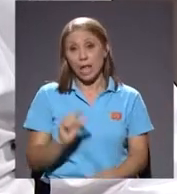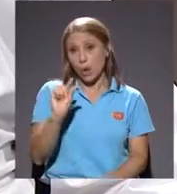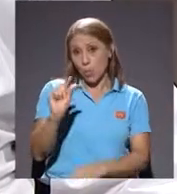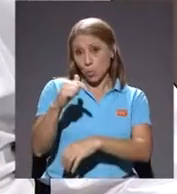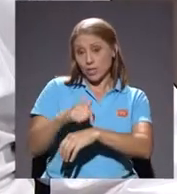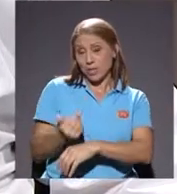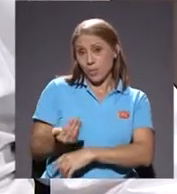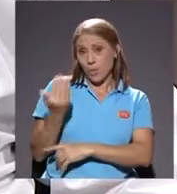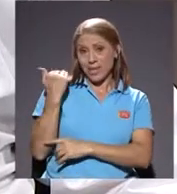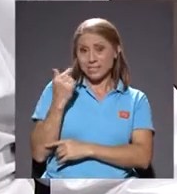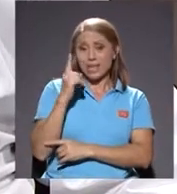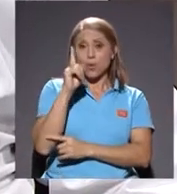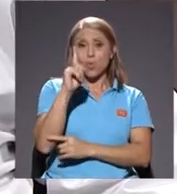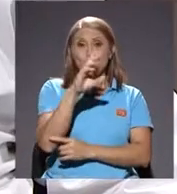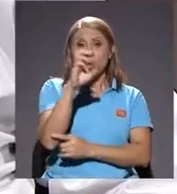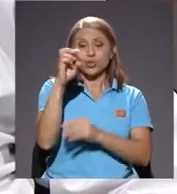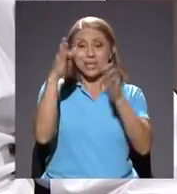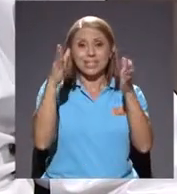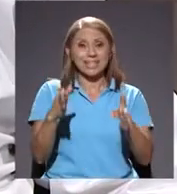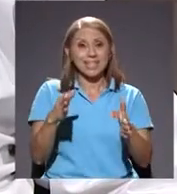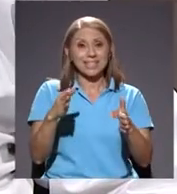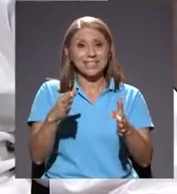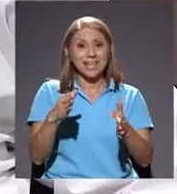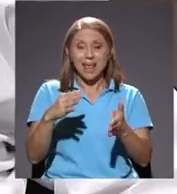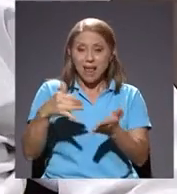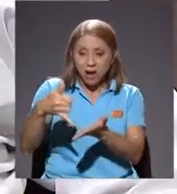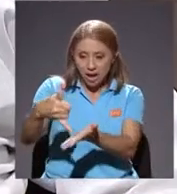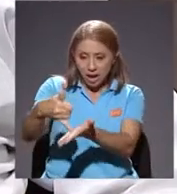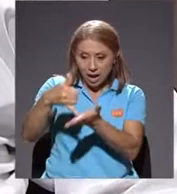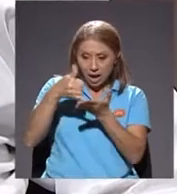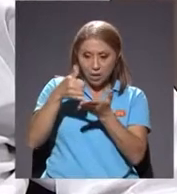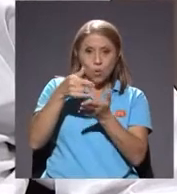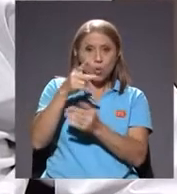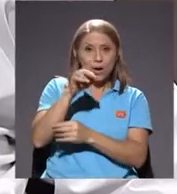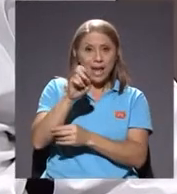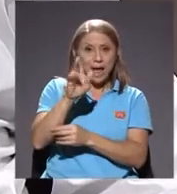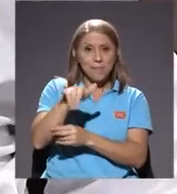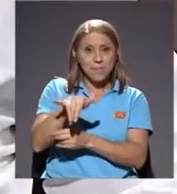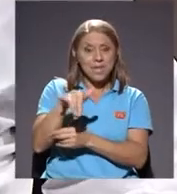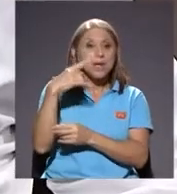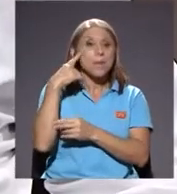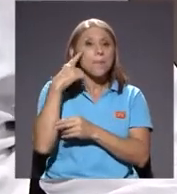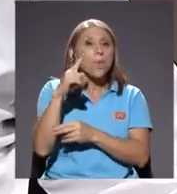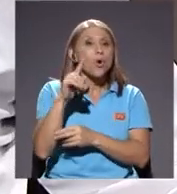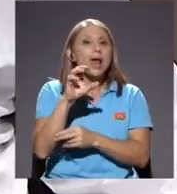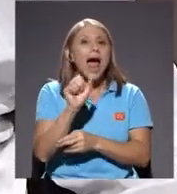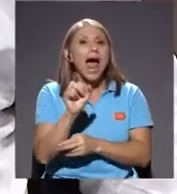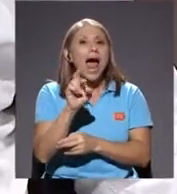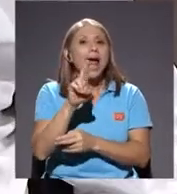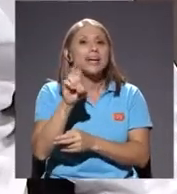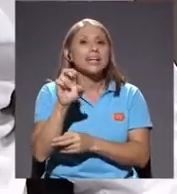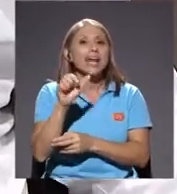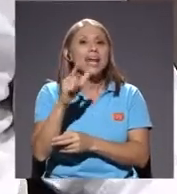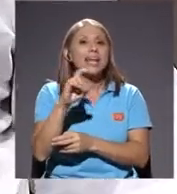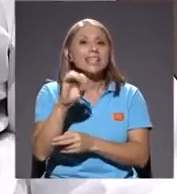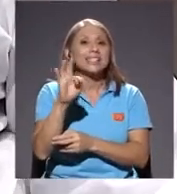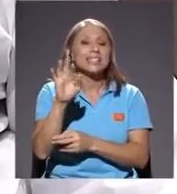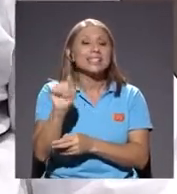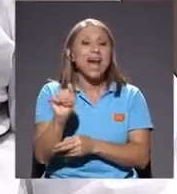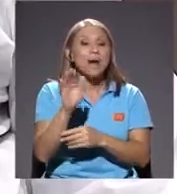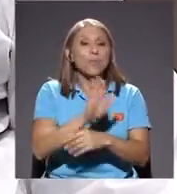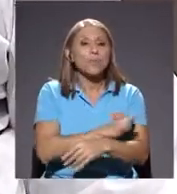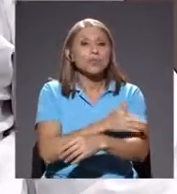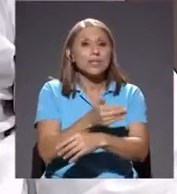costarricense ganó un grammy por arreglista musical un gran gran internacional por el